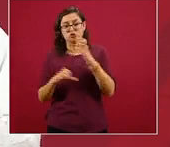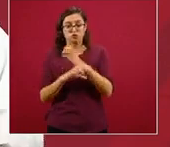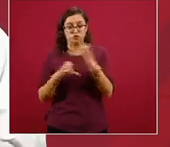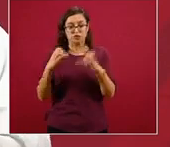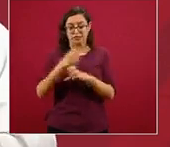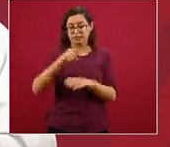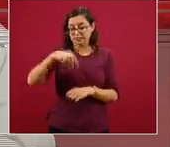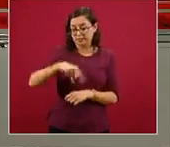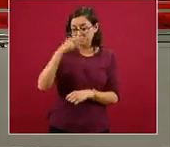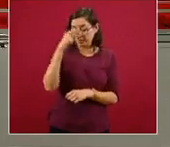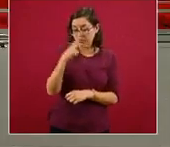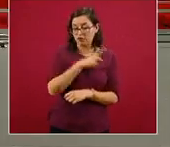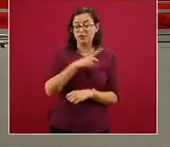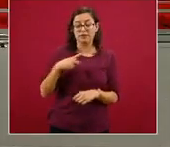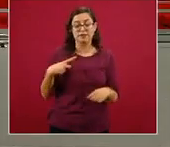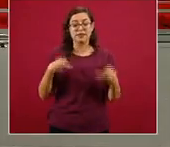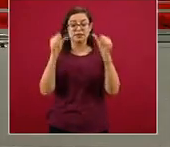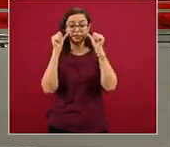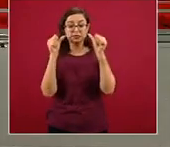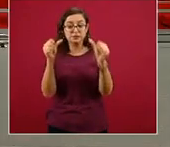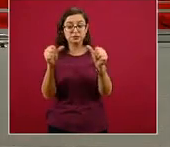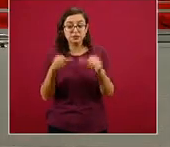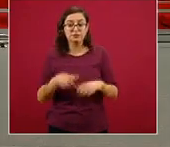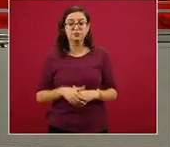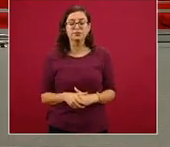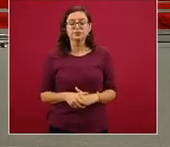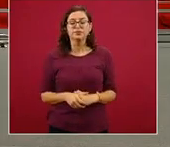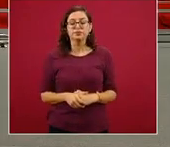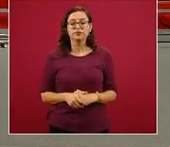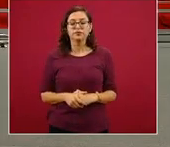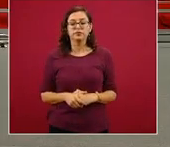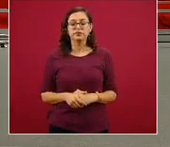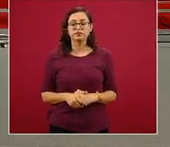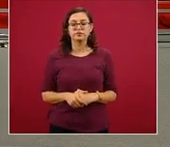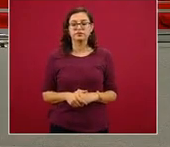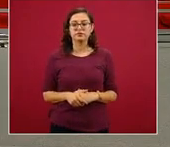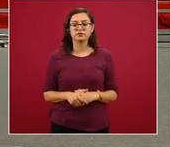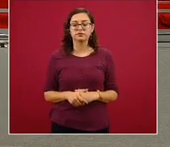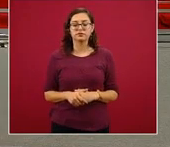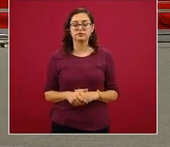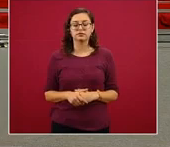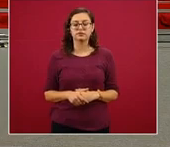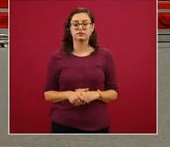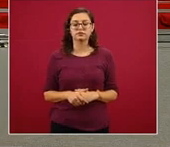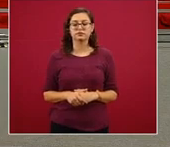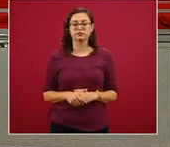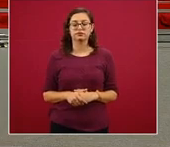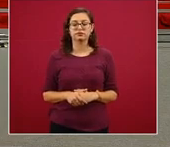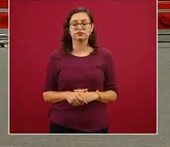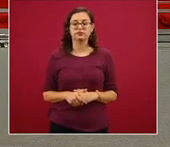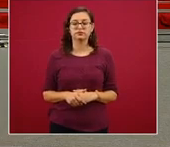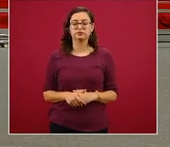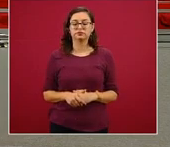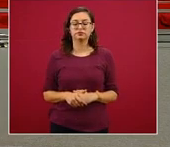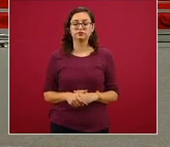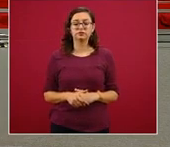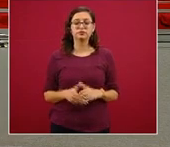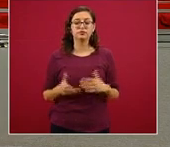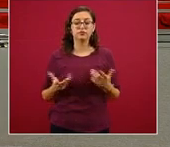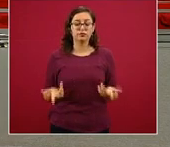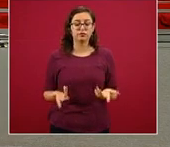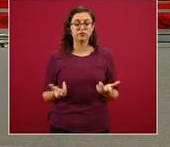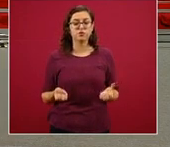considerar. Uno de ellos tiene que ver precisamente con la proporción de este grupo, o